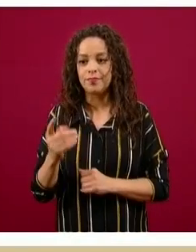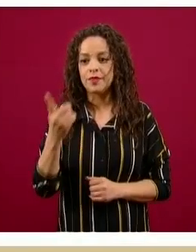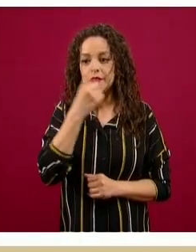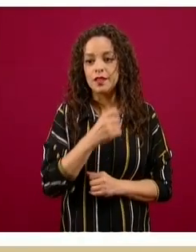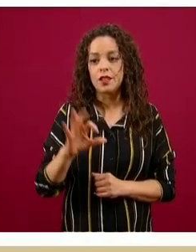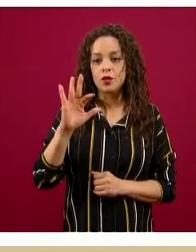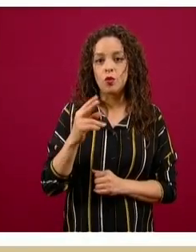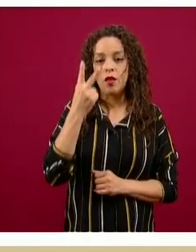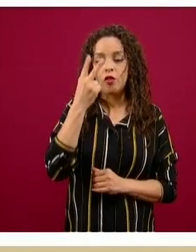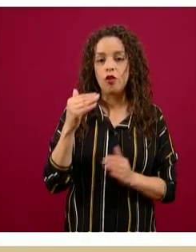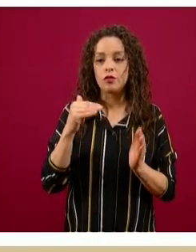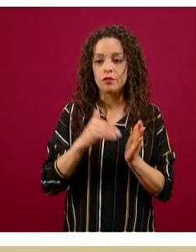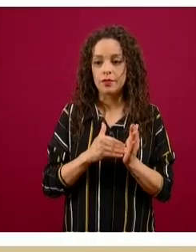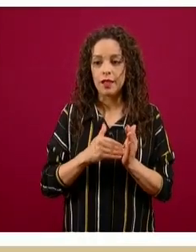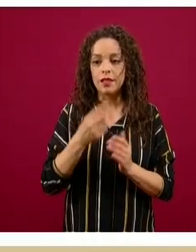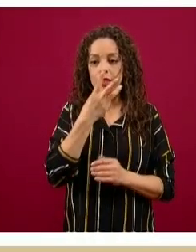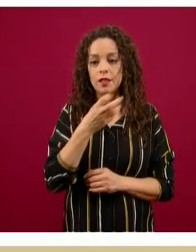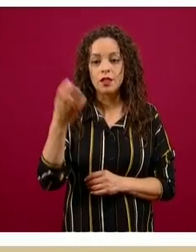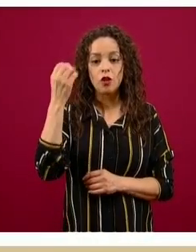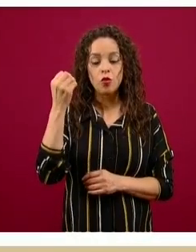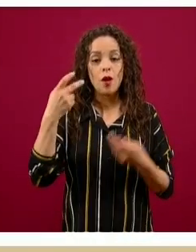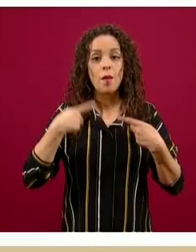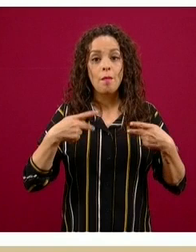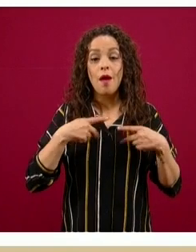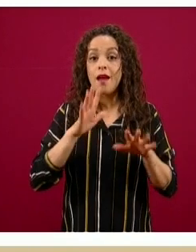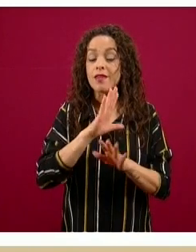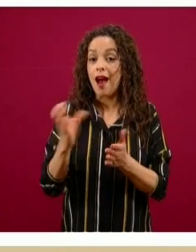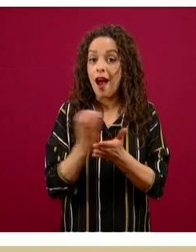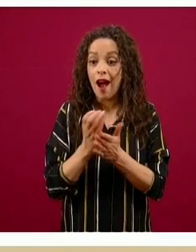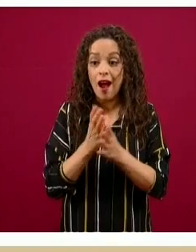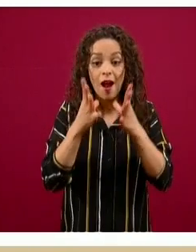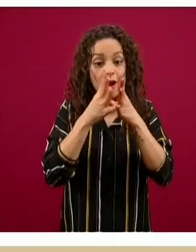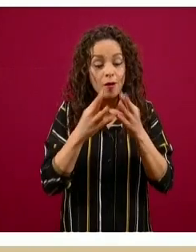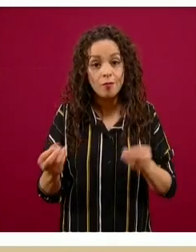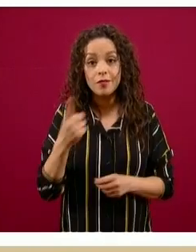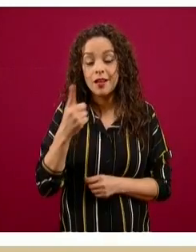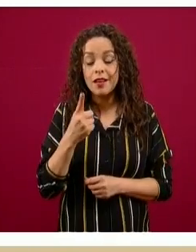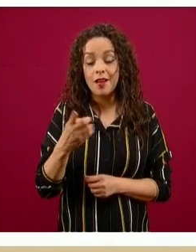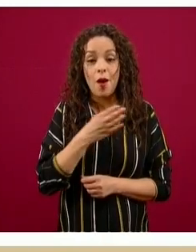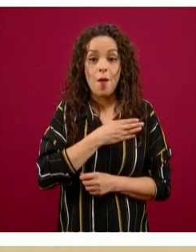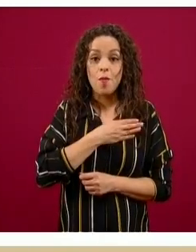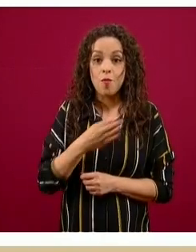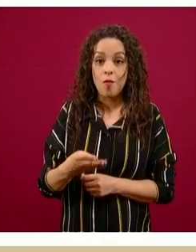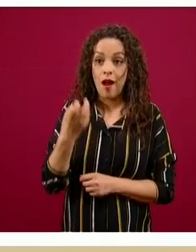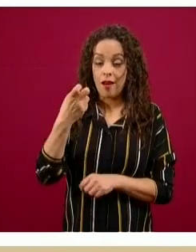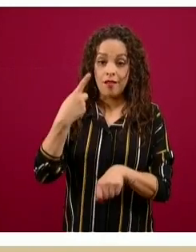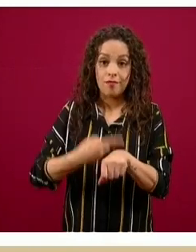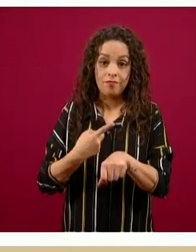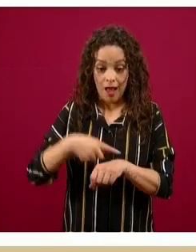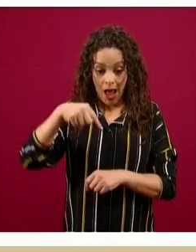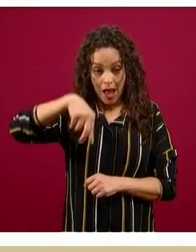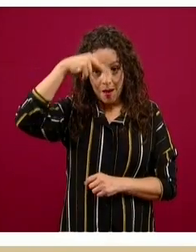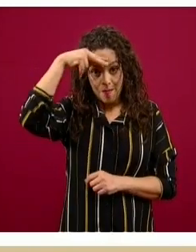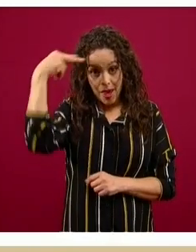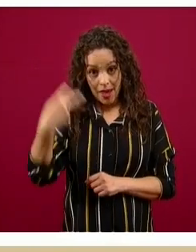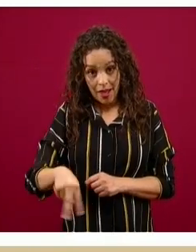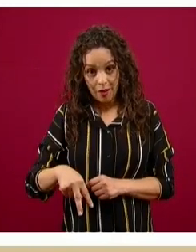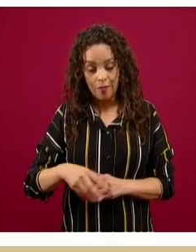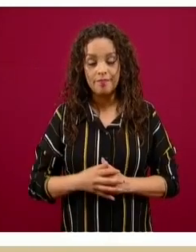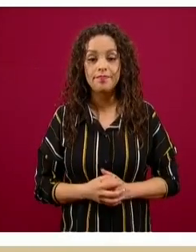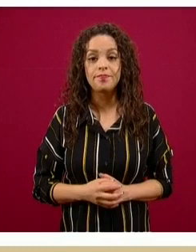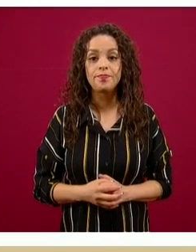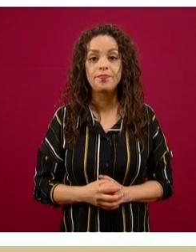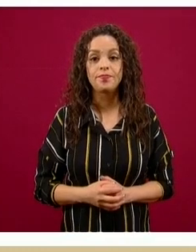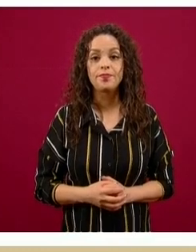152.309 las personas que felizmente se han recuperado de la enfermedad en México. Veamos el